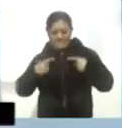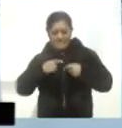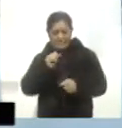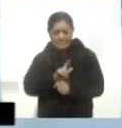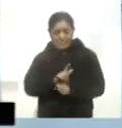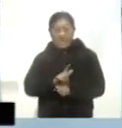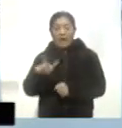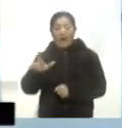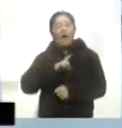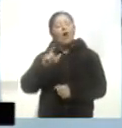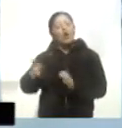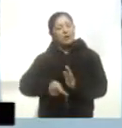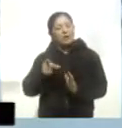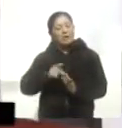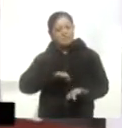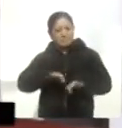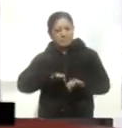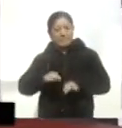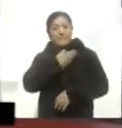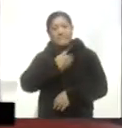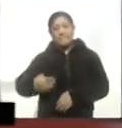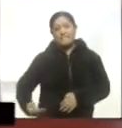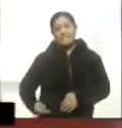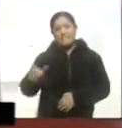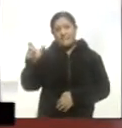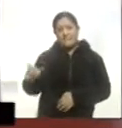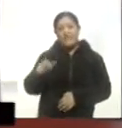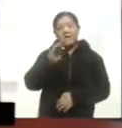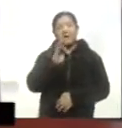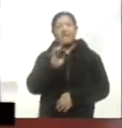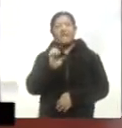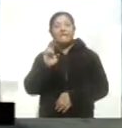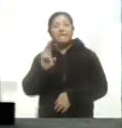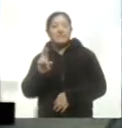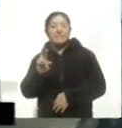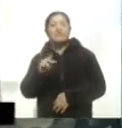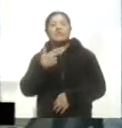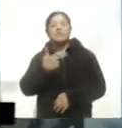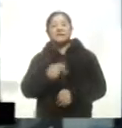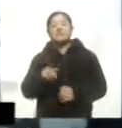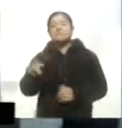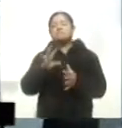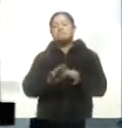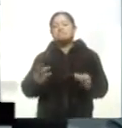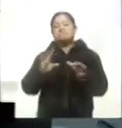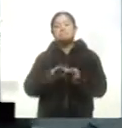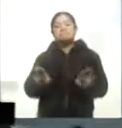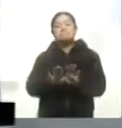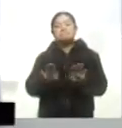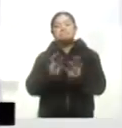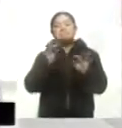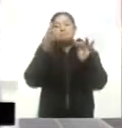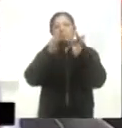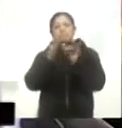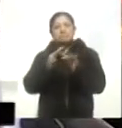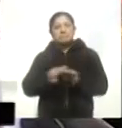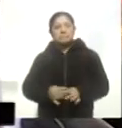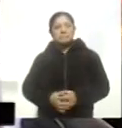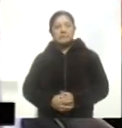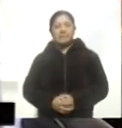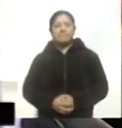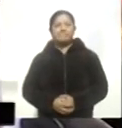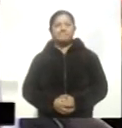el COVID-19. El presidente del órgano garante, Fernando Hernández, explicó las medidas preventivas que han adoptado. Para